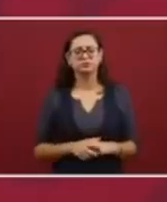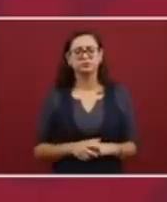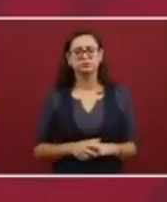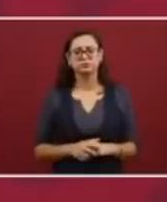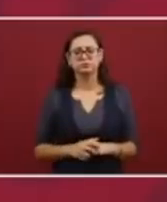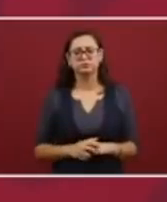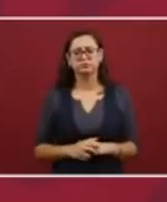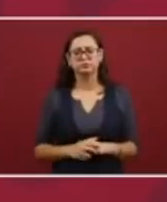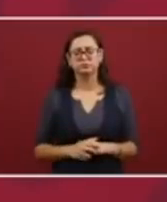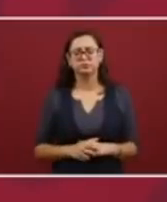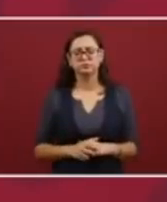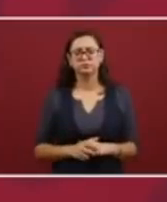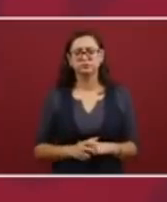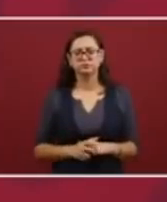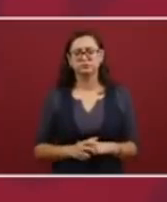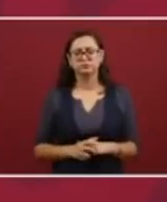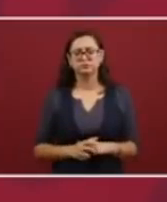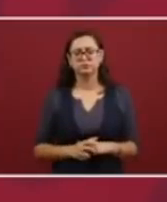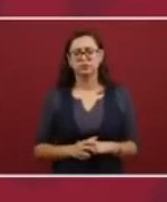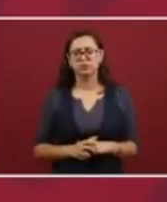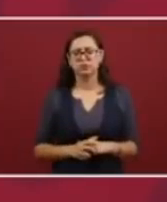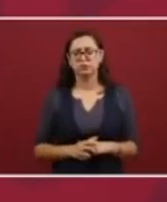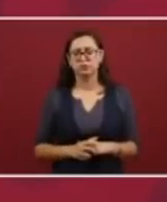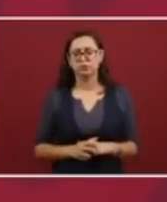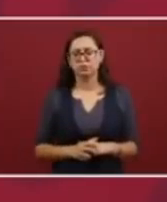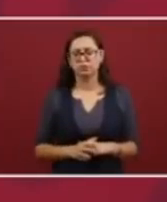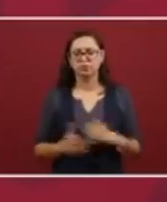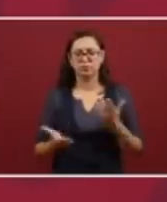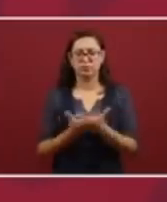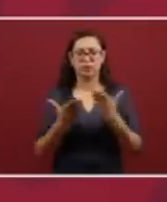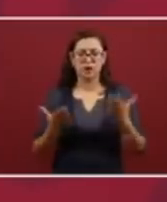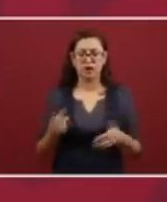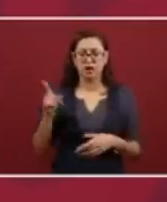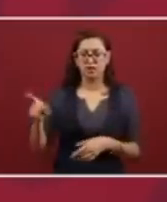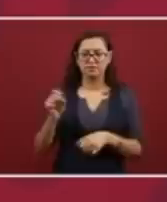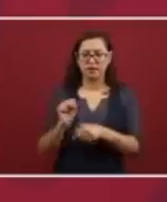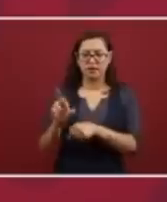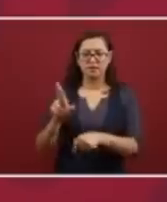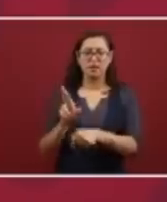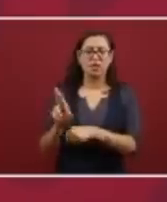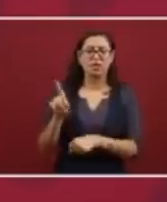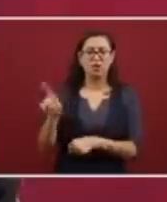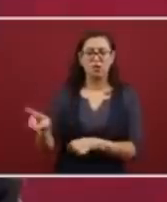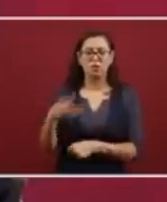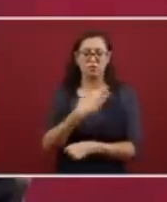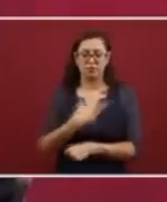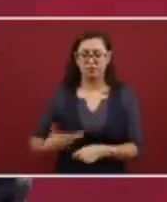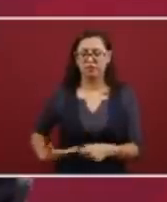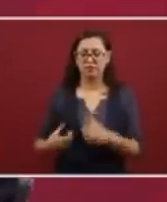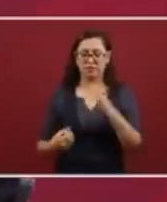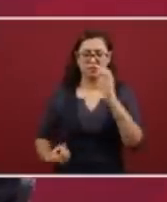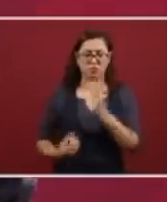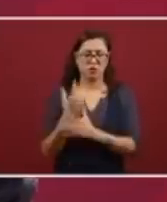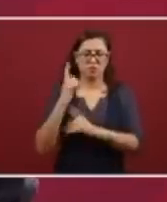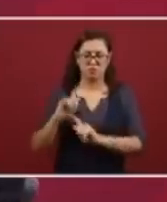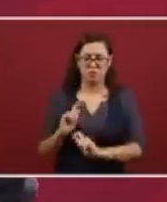ahora que tomó posesión el nuevo presidente del salvador se le envió